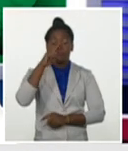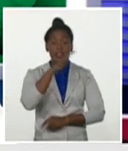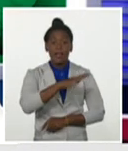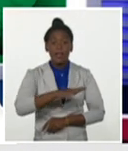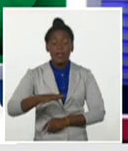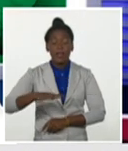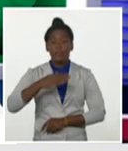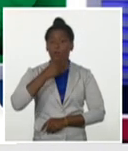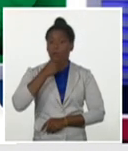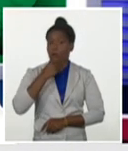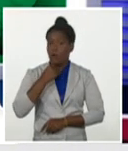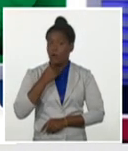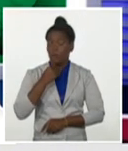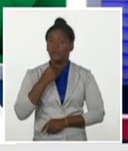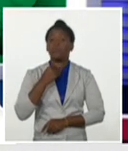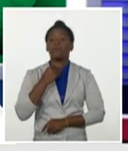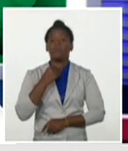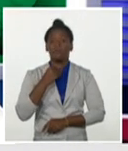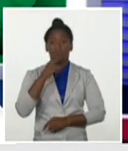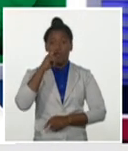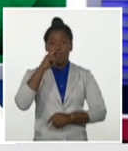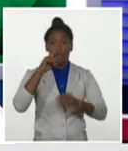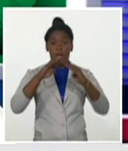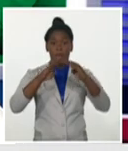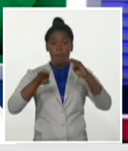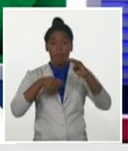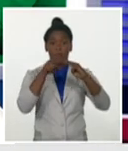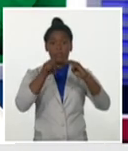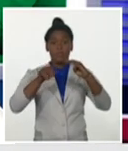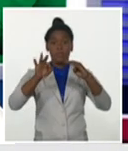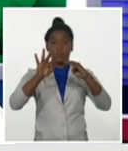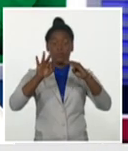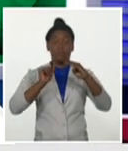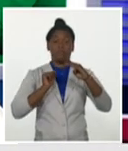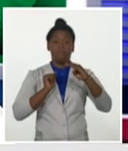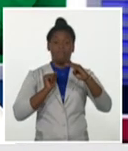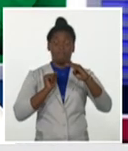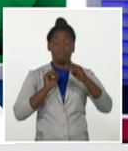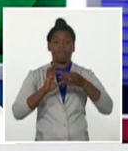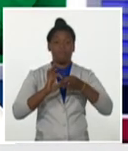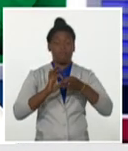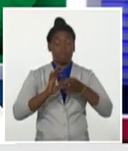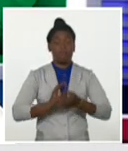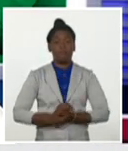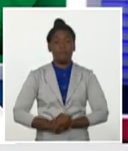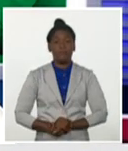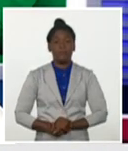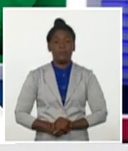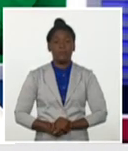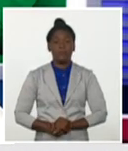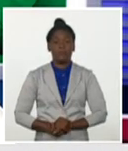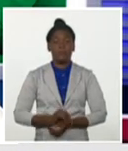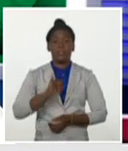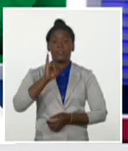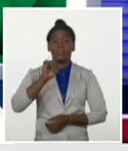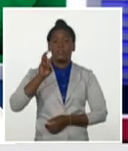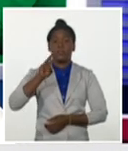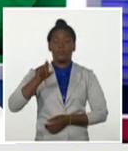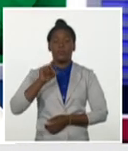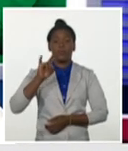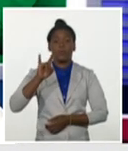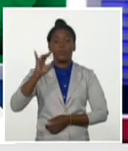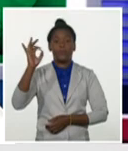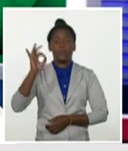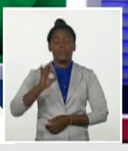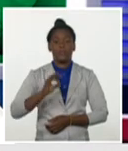jóvenes de 18 y menos años de edad. El 63,9%